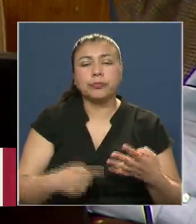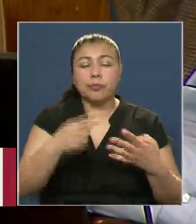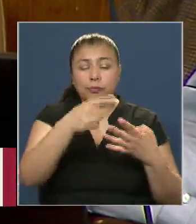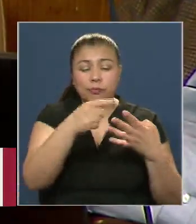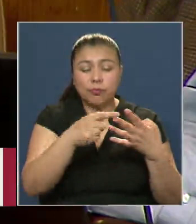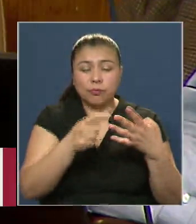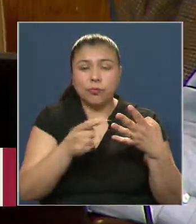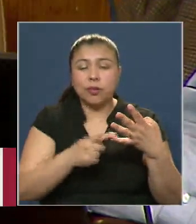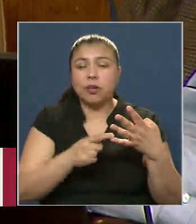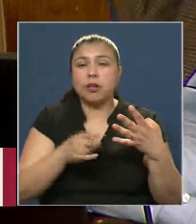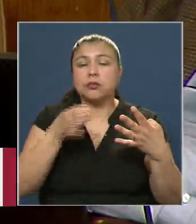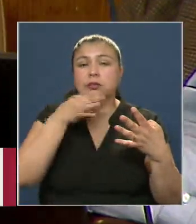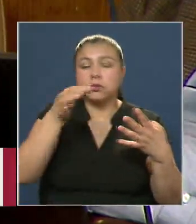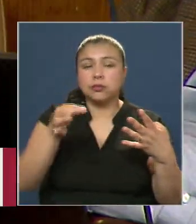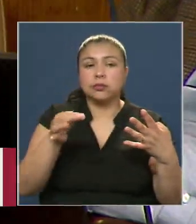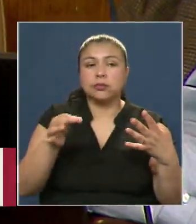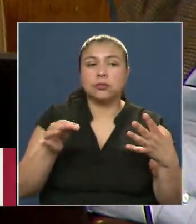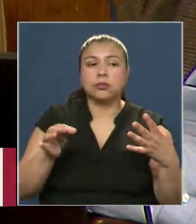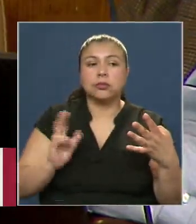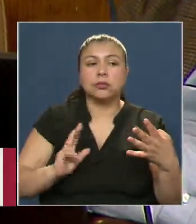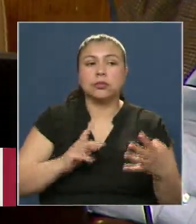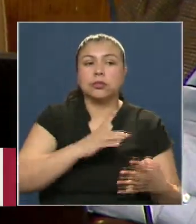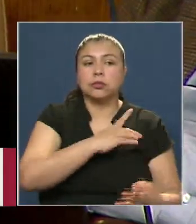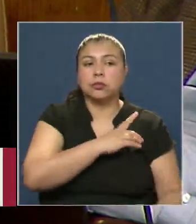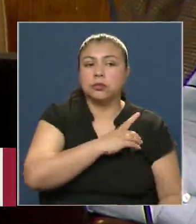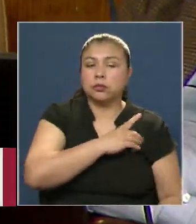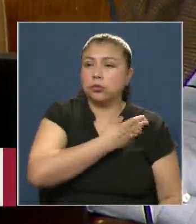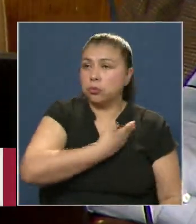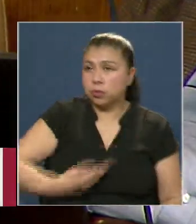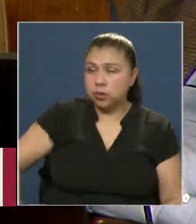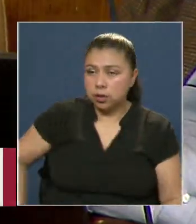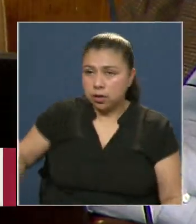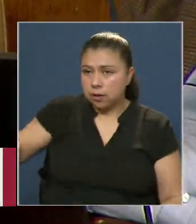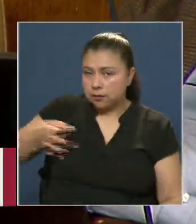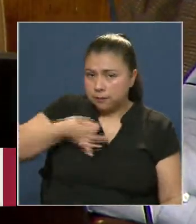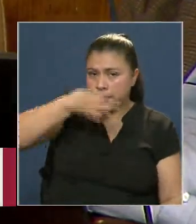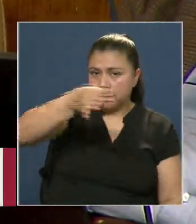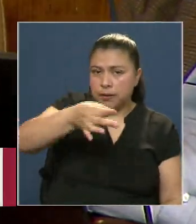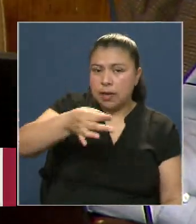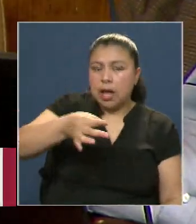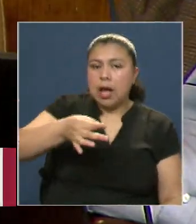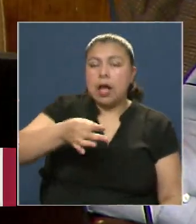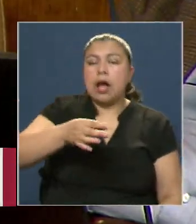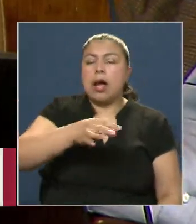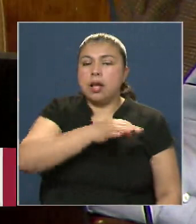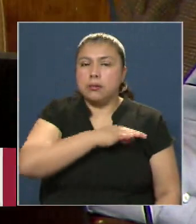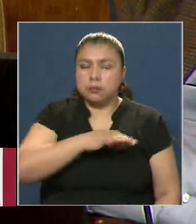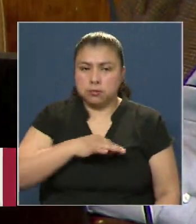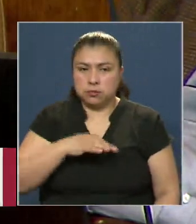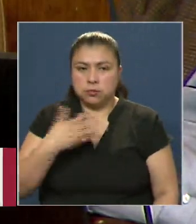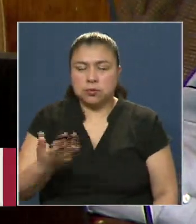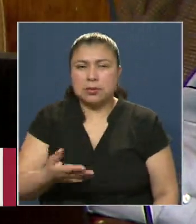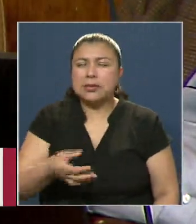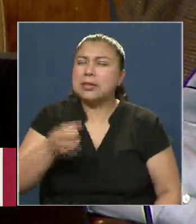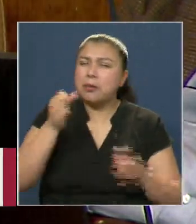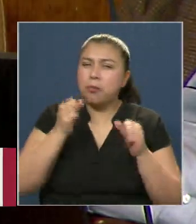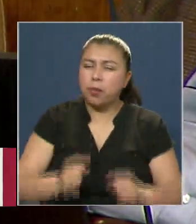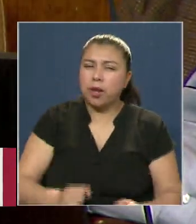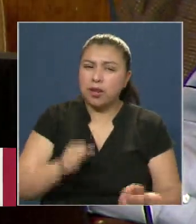concretas, señor presidente, al señor ministro por su intermedio, que se puedan concretar en la vida real, que la